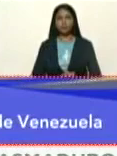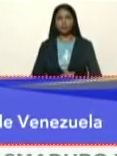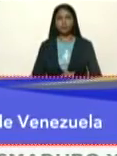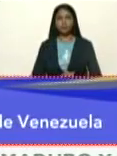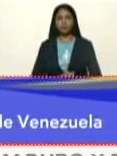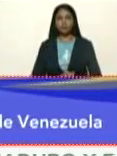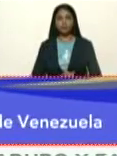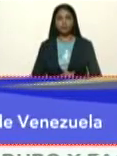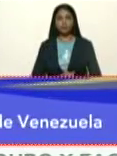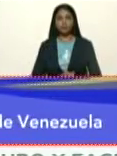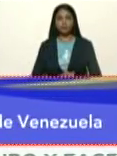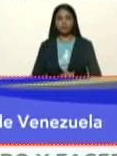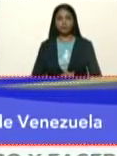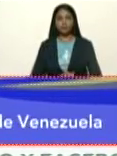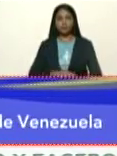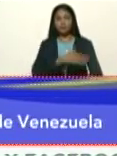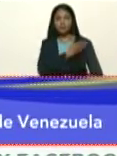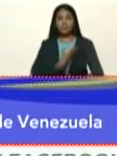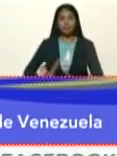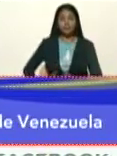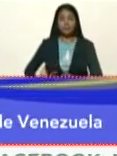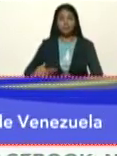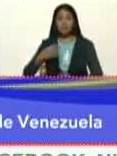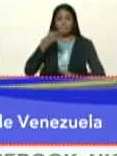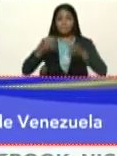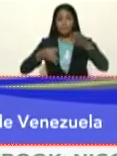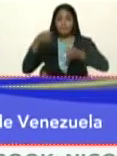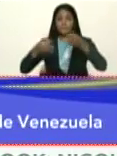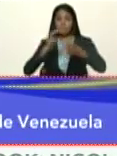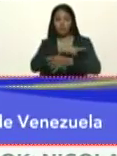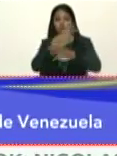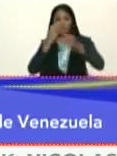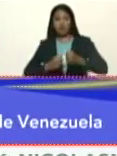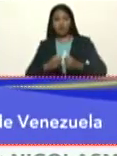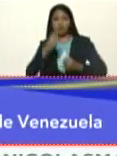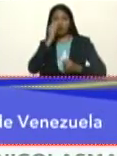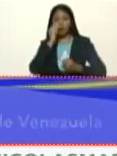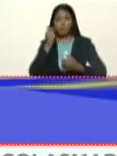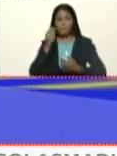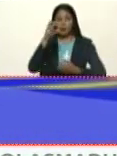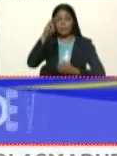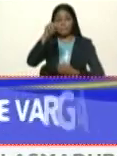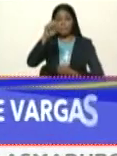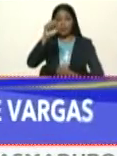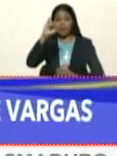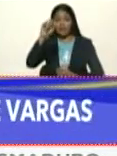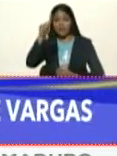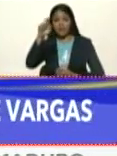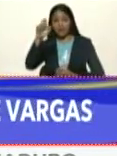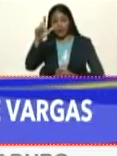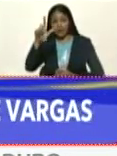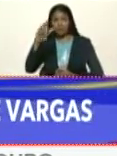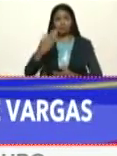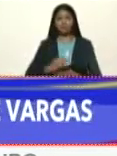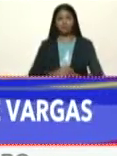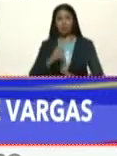presidente del Poder Judicial, doctor Michael Moreno, presidente